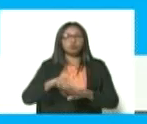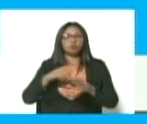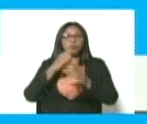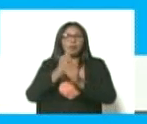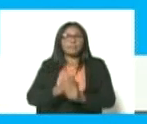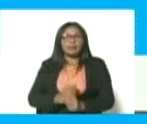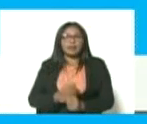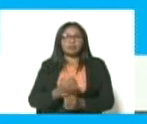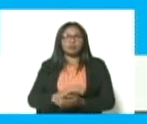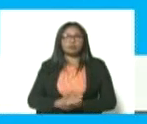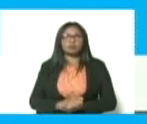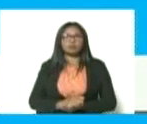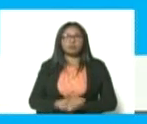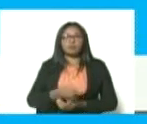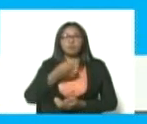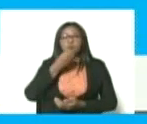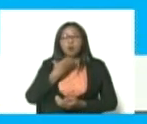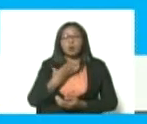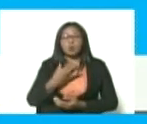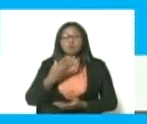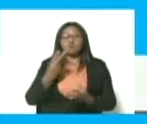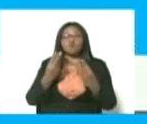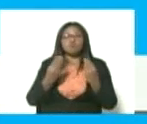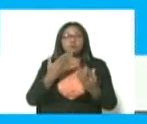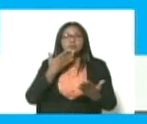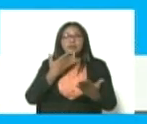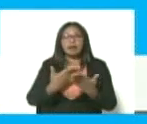esperando. Bueno, les agradezco mucho.